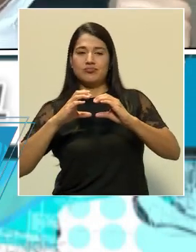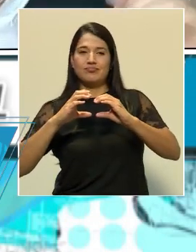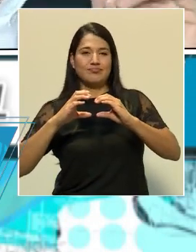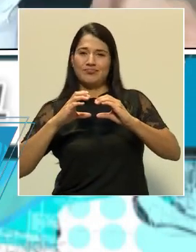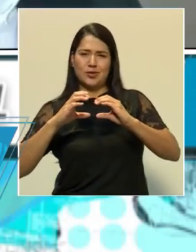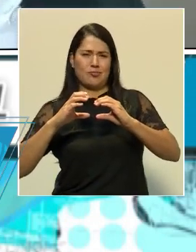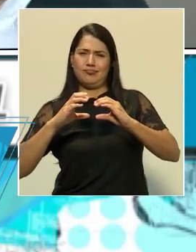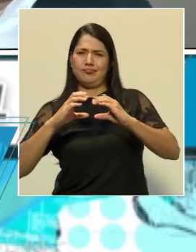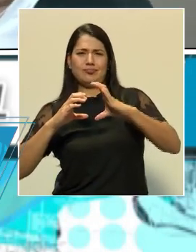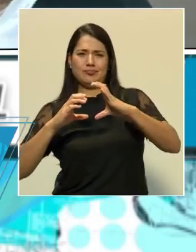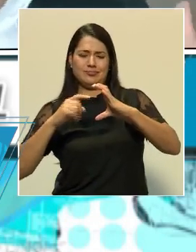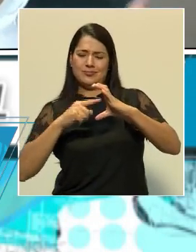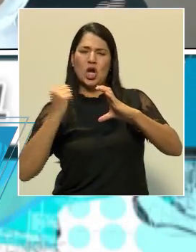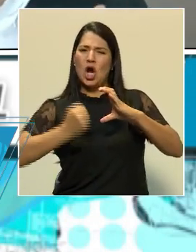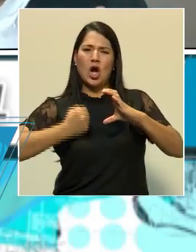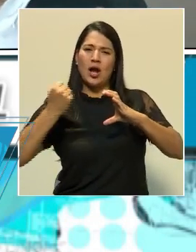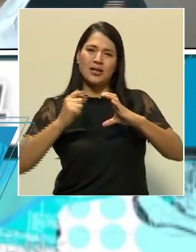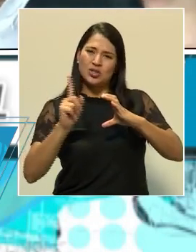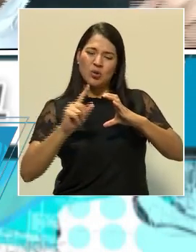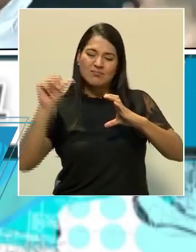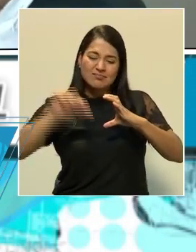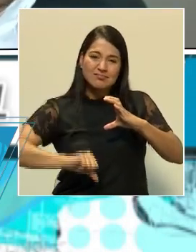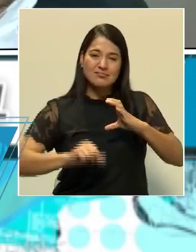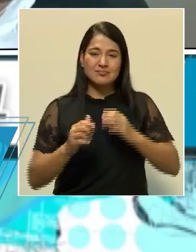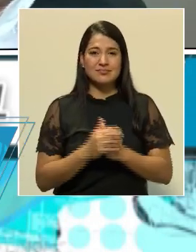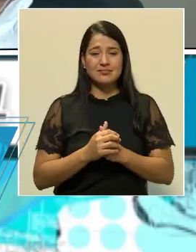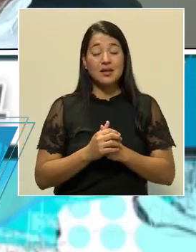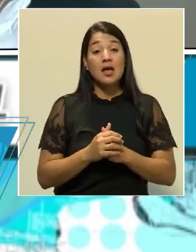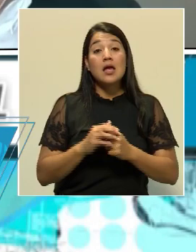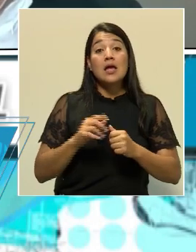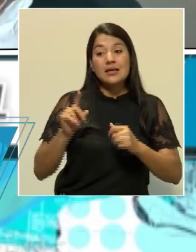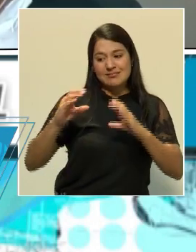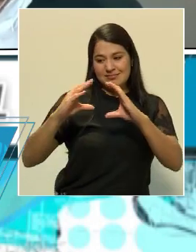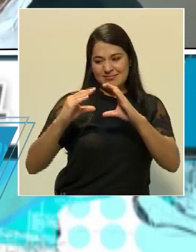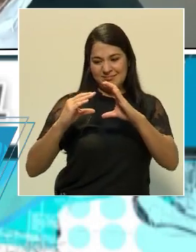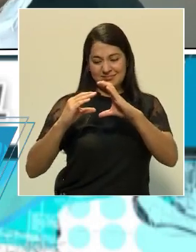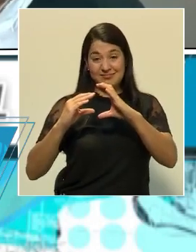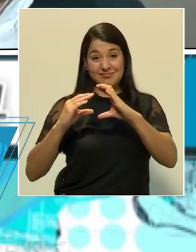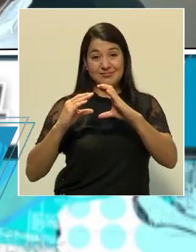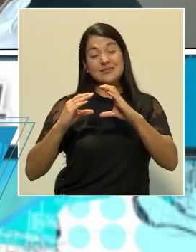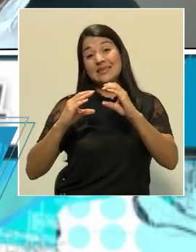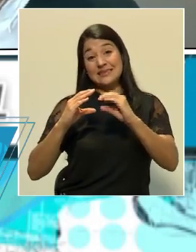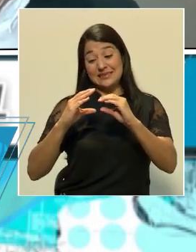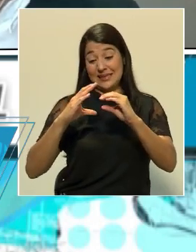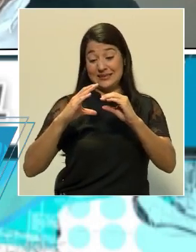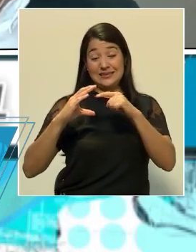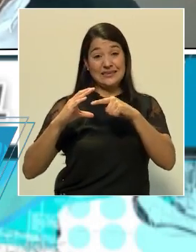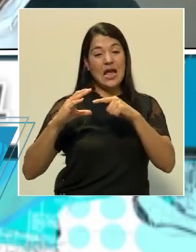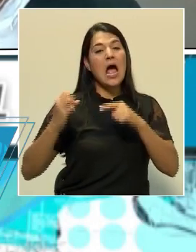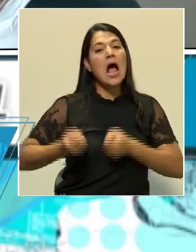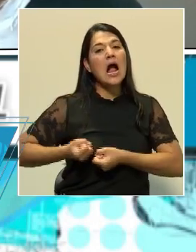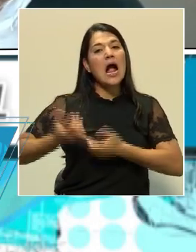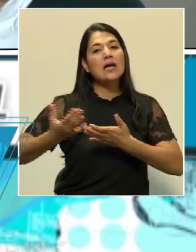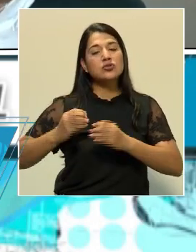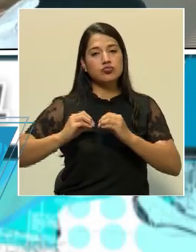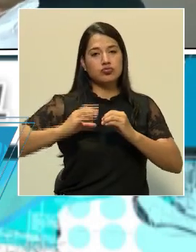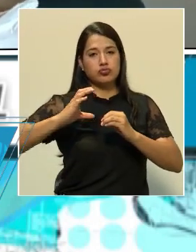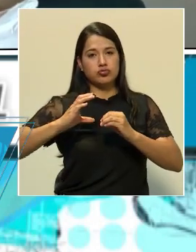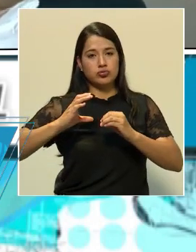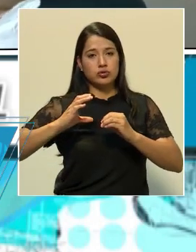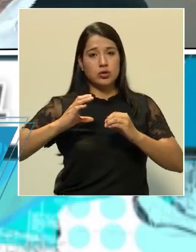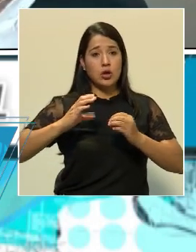intentar, para intentar hacer negocios, pero lo que sí estamos seguros es que nos dan ese 50%, y de